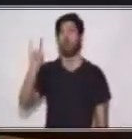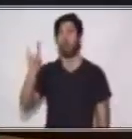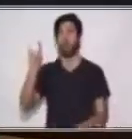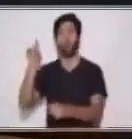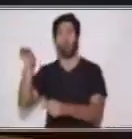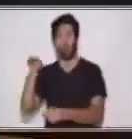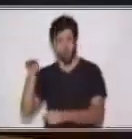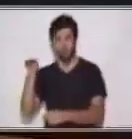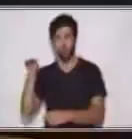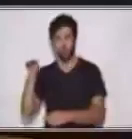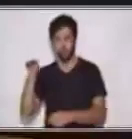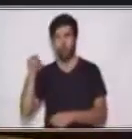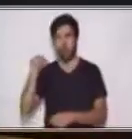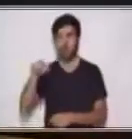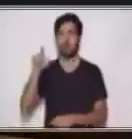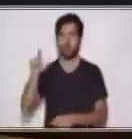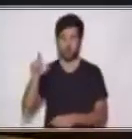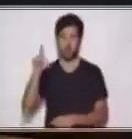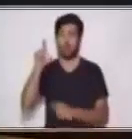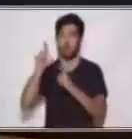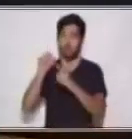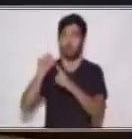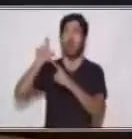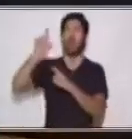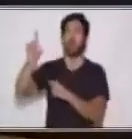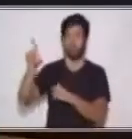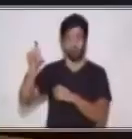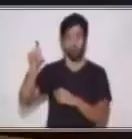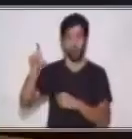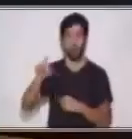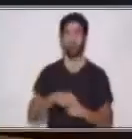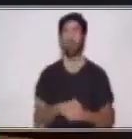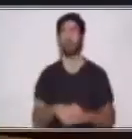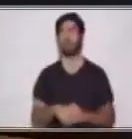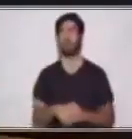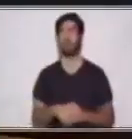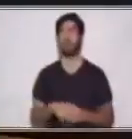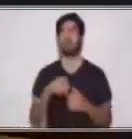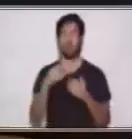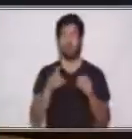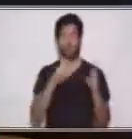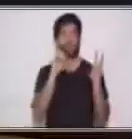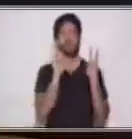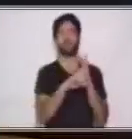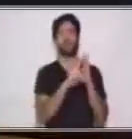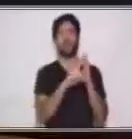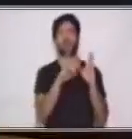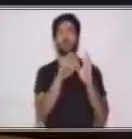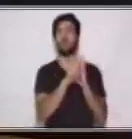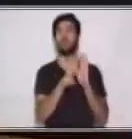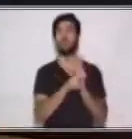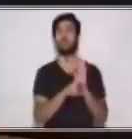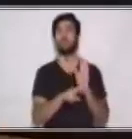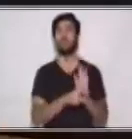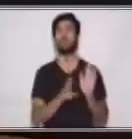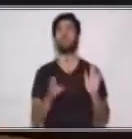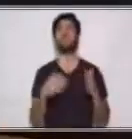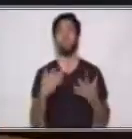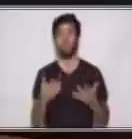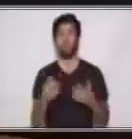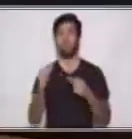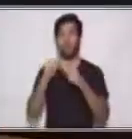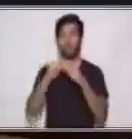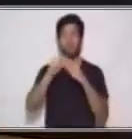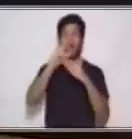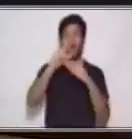un nombre propio y debe de escribirse con mayúscula. La regla número 3 es que las mayúsculas se